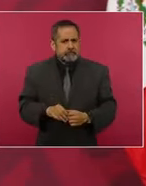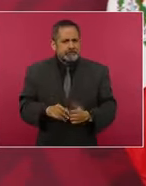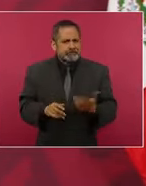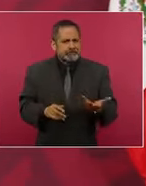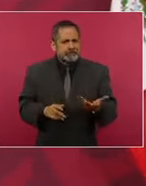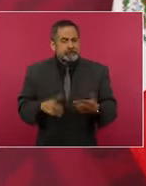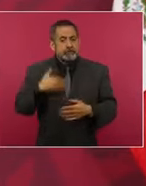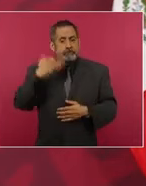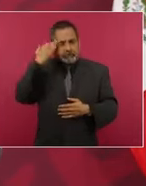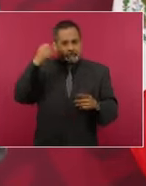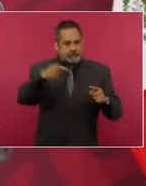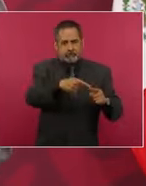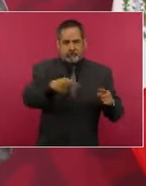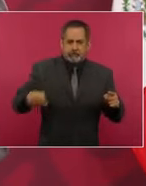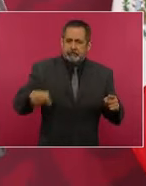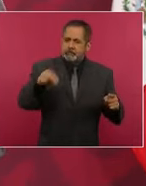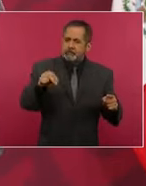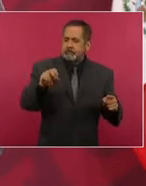como en el periodo neoliberal,